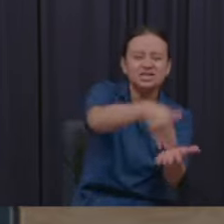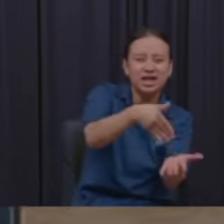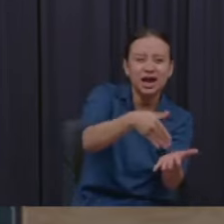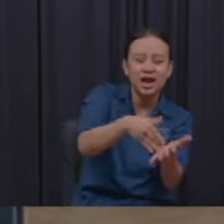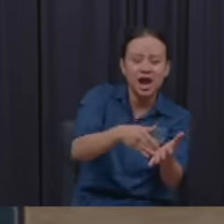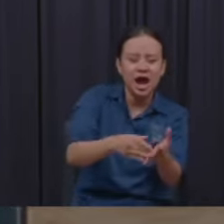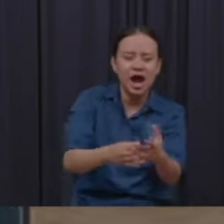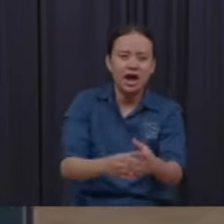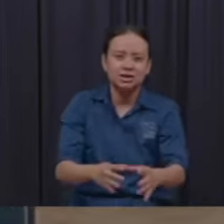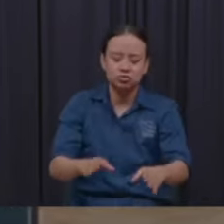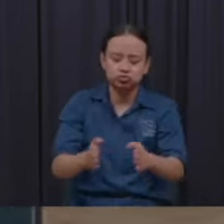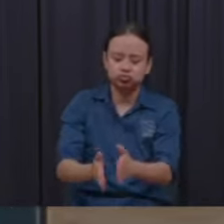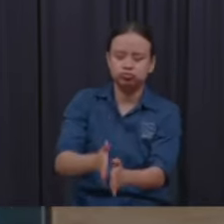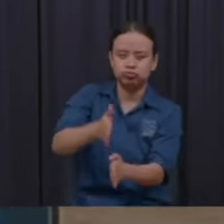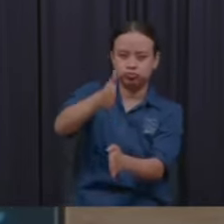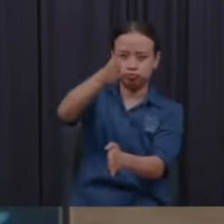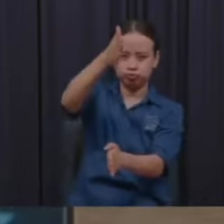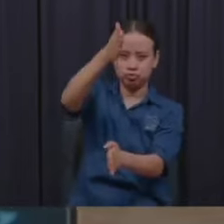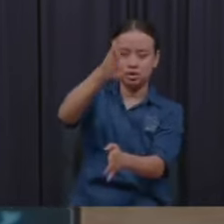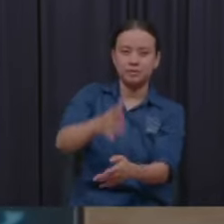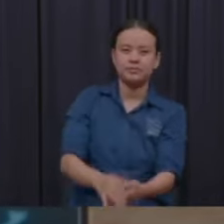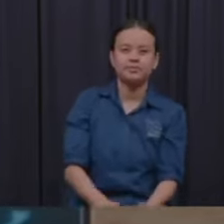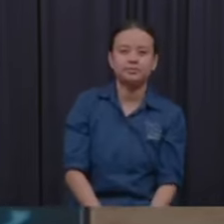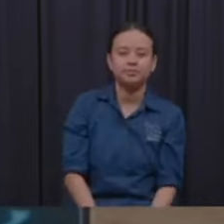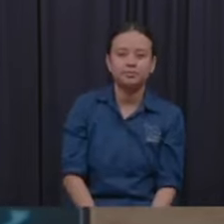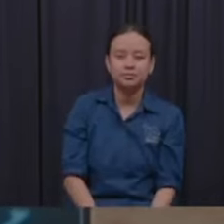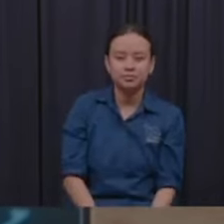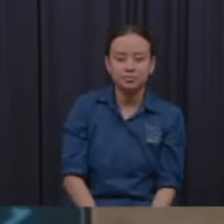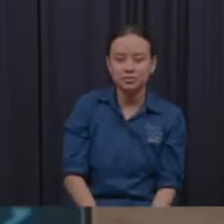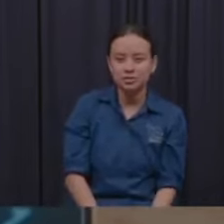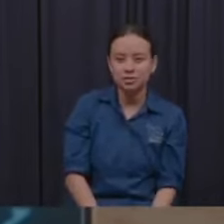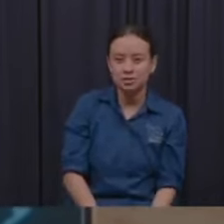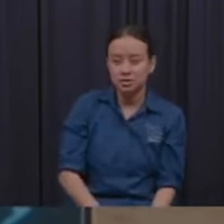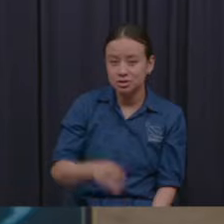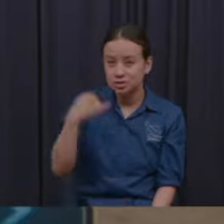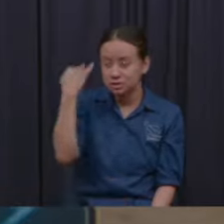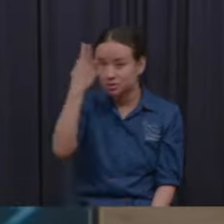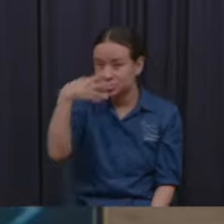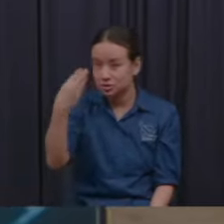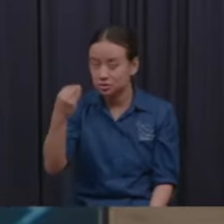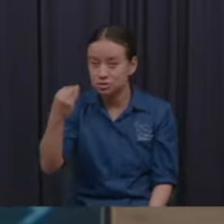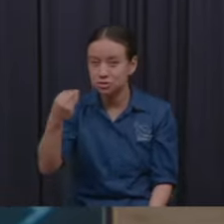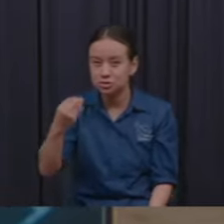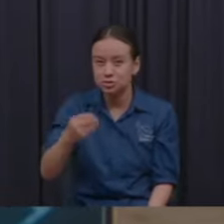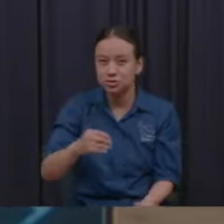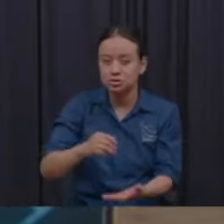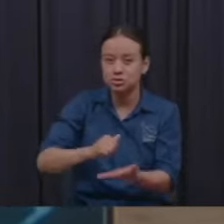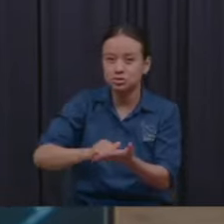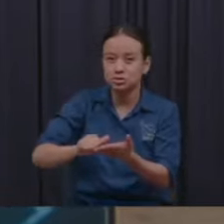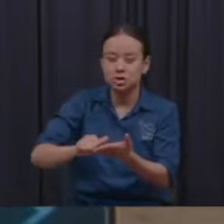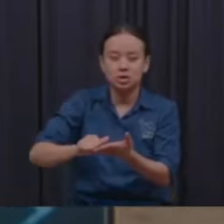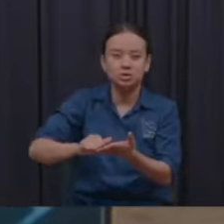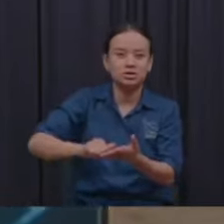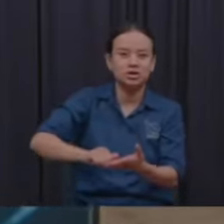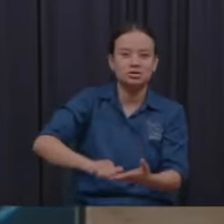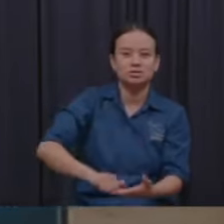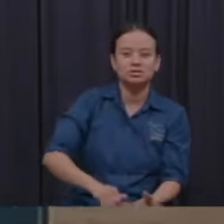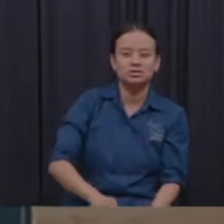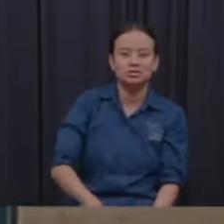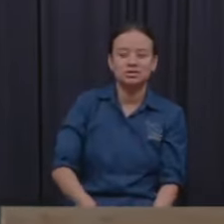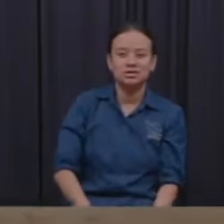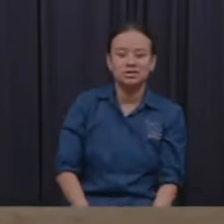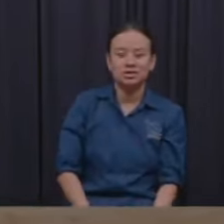corrupción del pecado estorba la obra del Espíritu Santo y eso ocurre tanto en la vida personal como en la